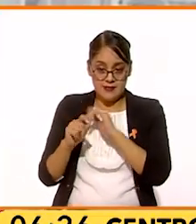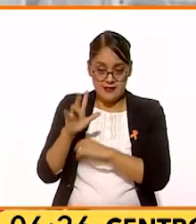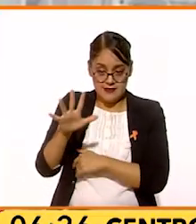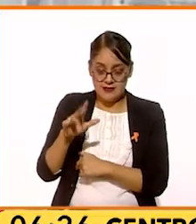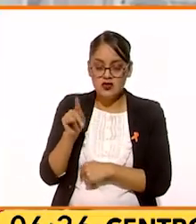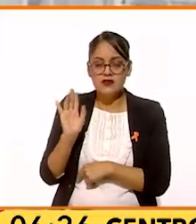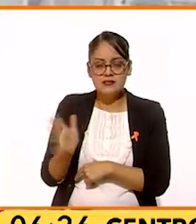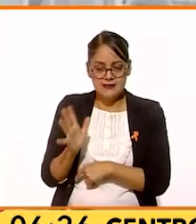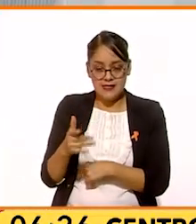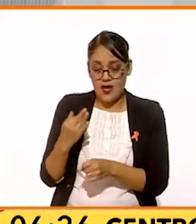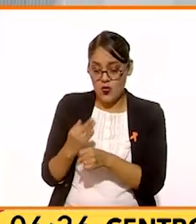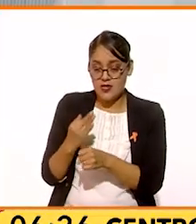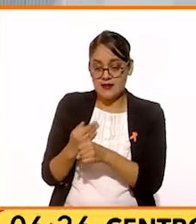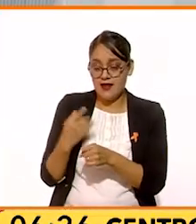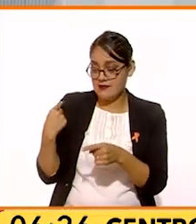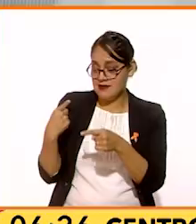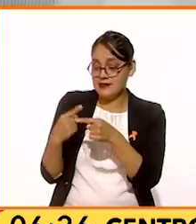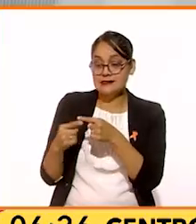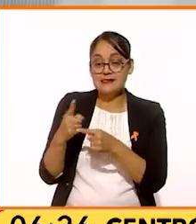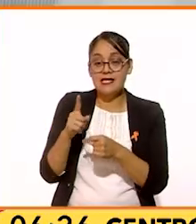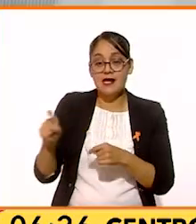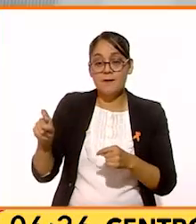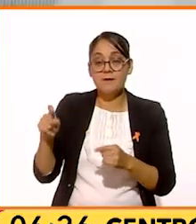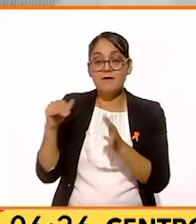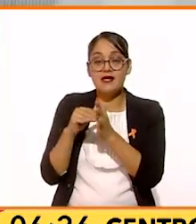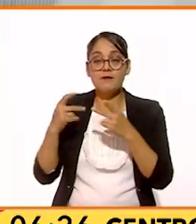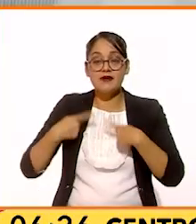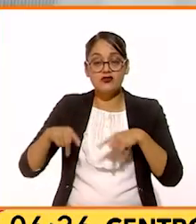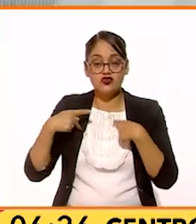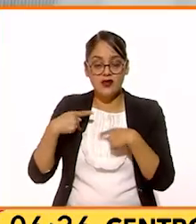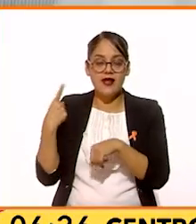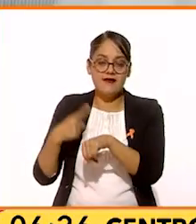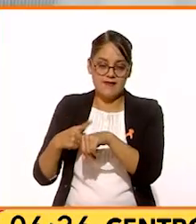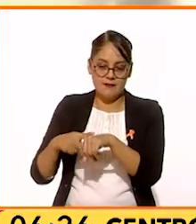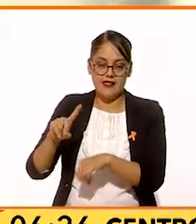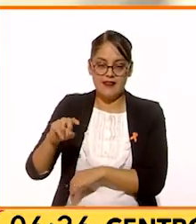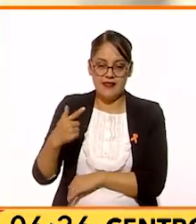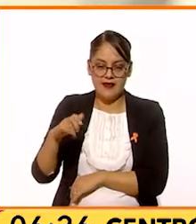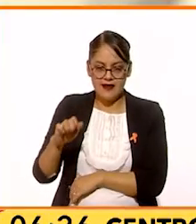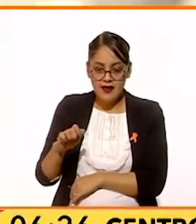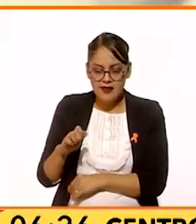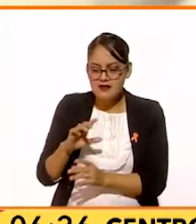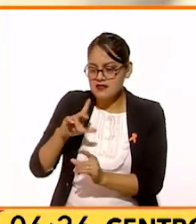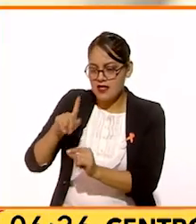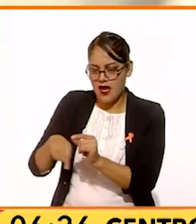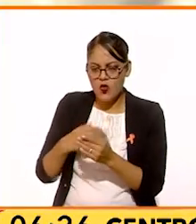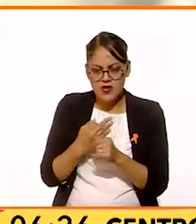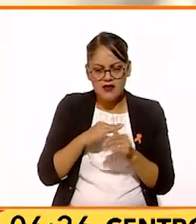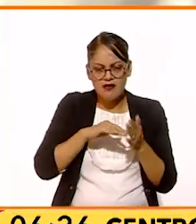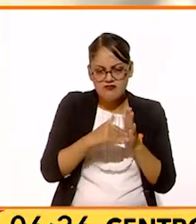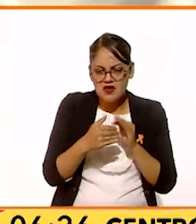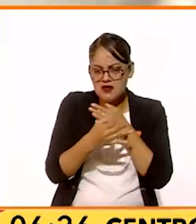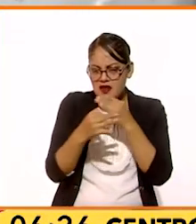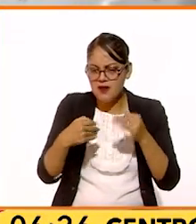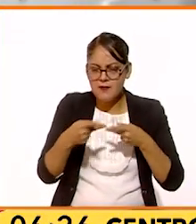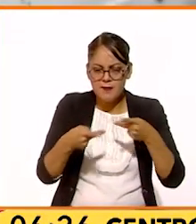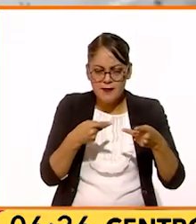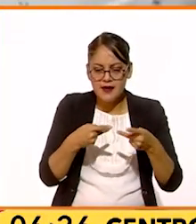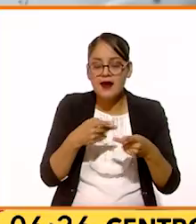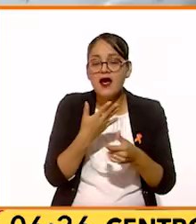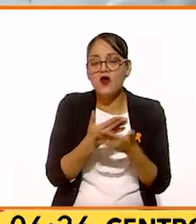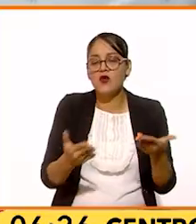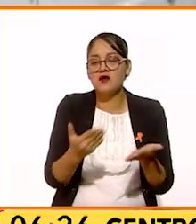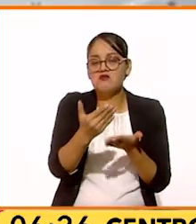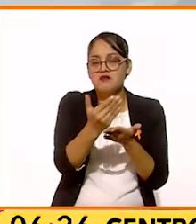ya llevábamos más de 100,000 casos confirmados de dengue y ahora apenas llevamos alrededor